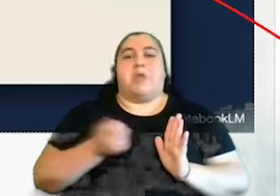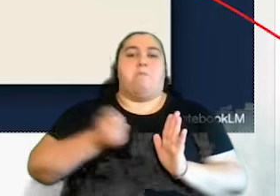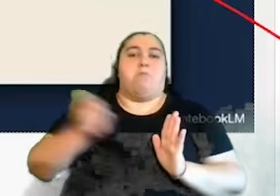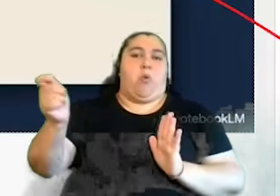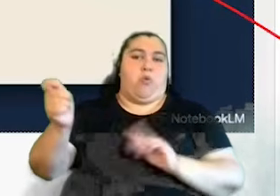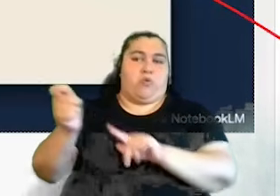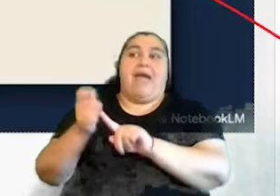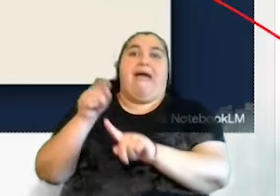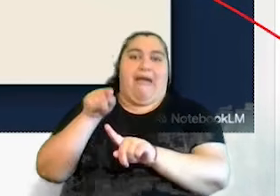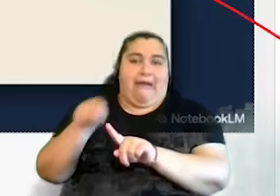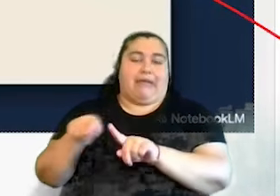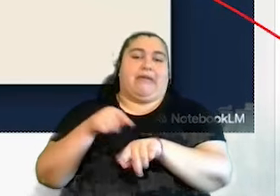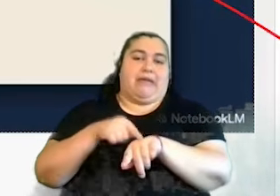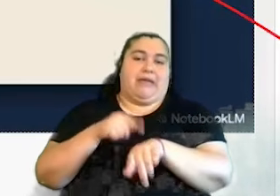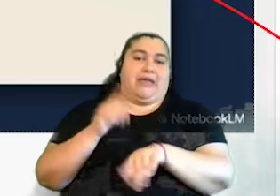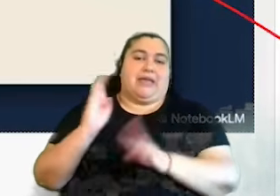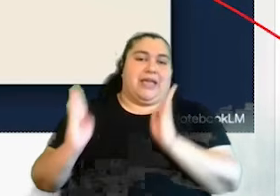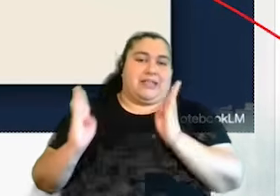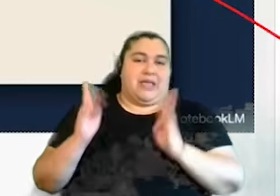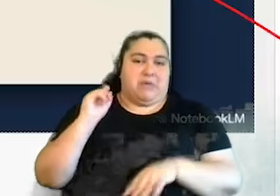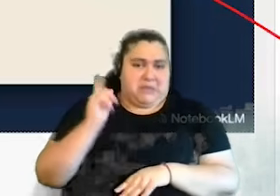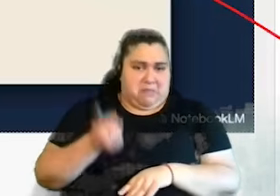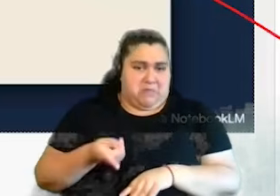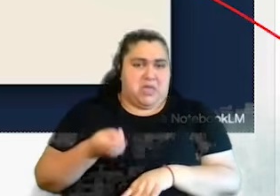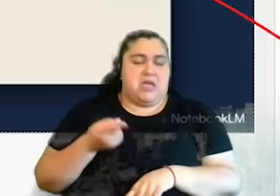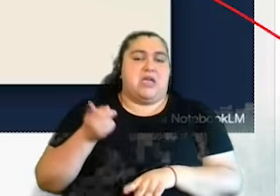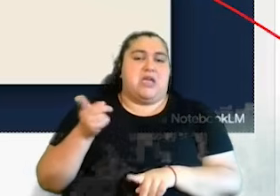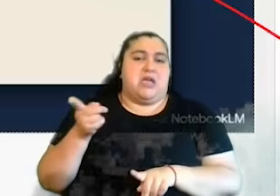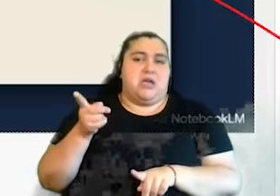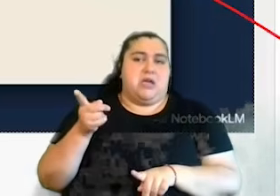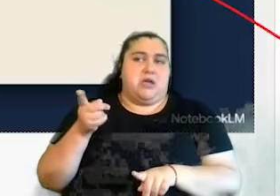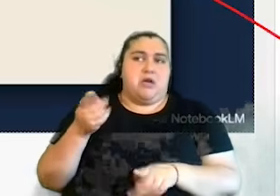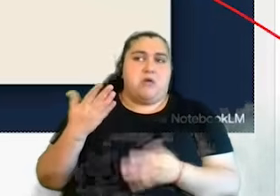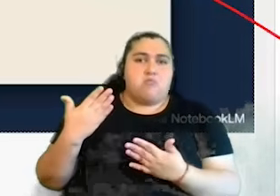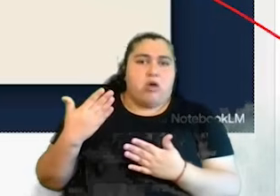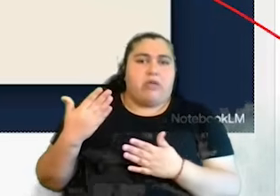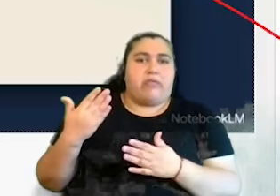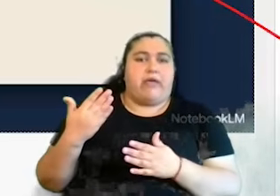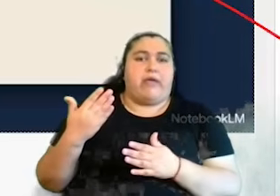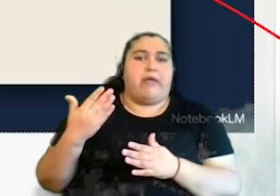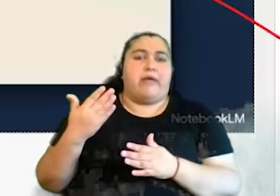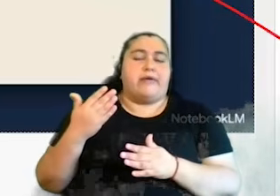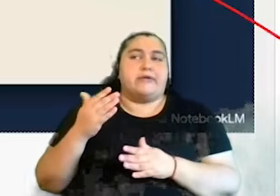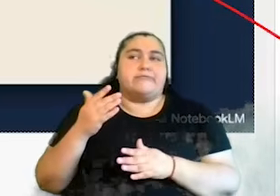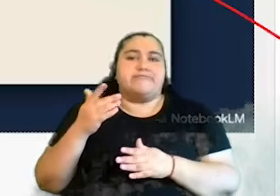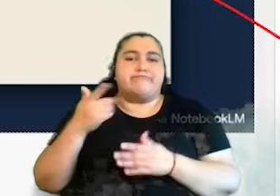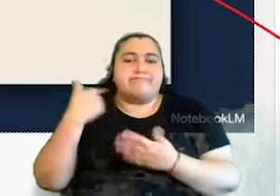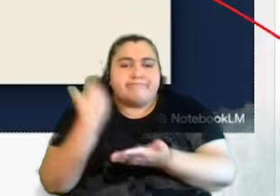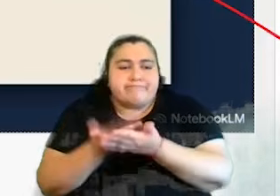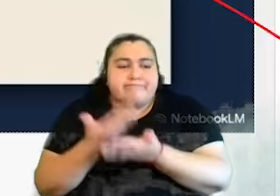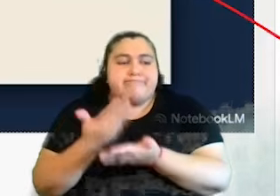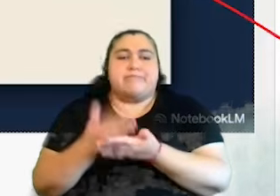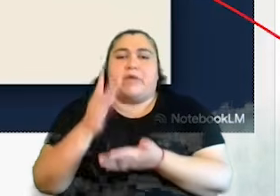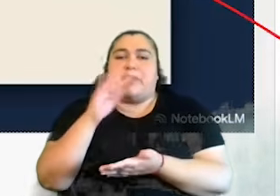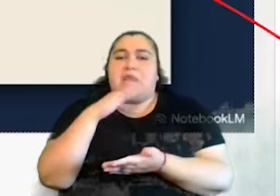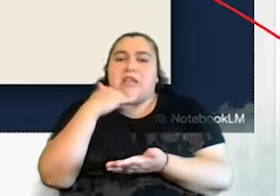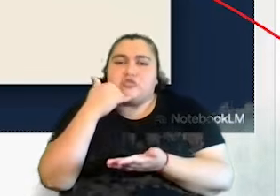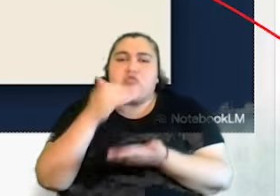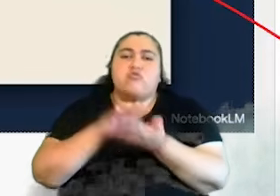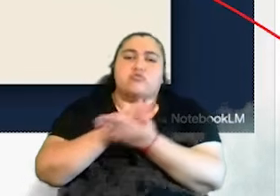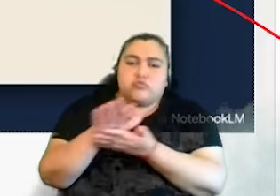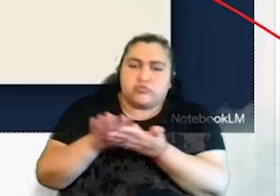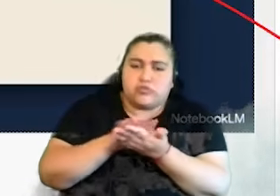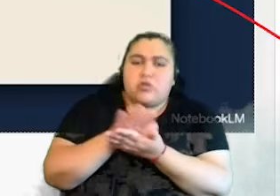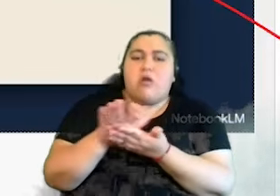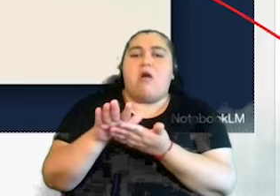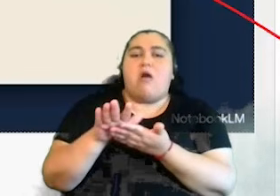tiene la posibilidad de allanarse la pretensión fiscal, presentando las declaraciones juradas, presentando el